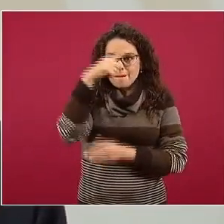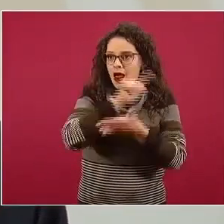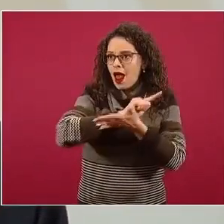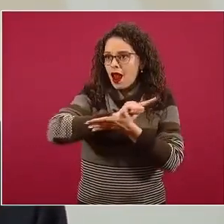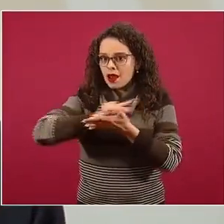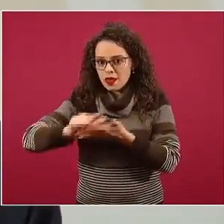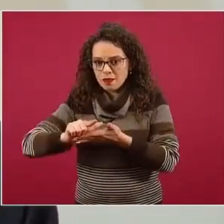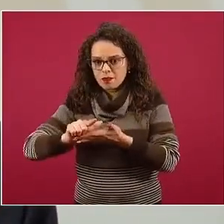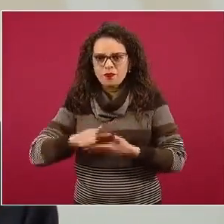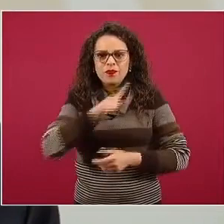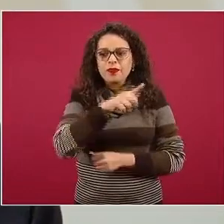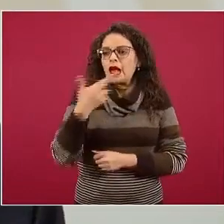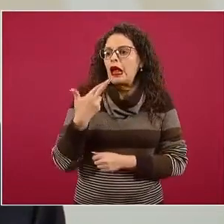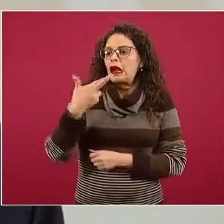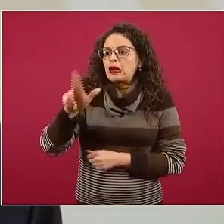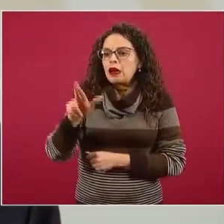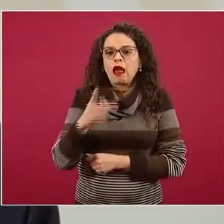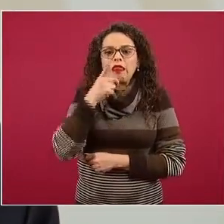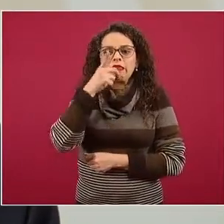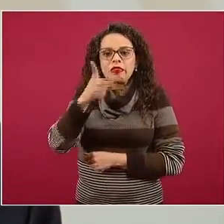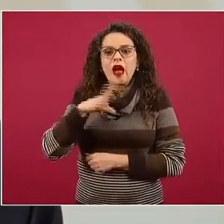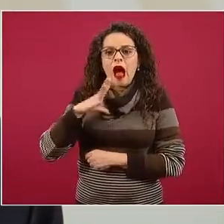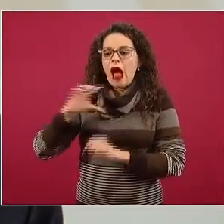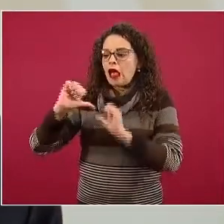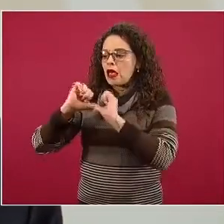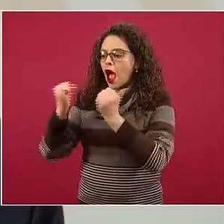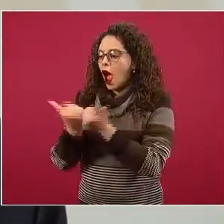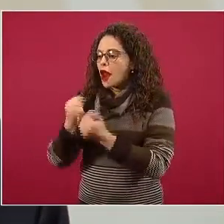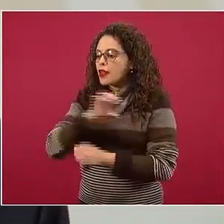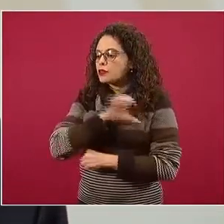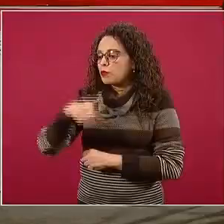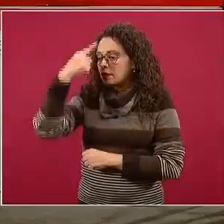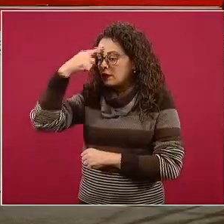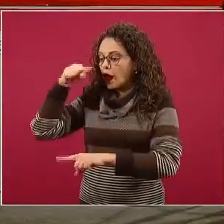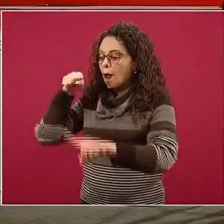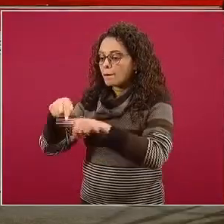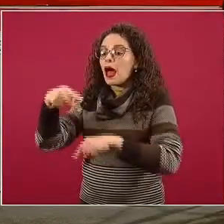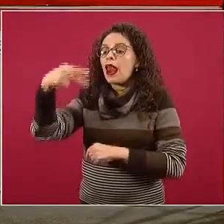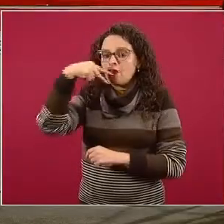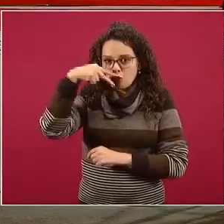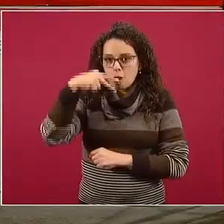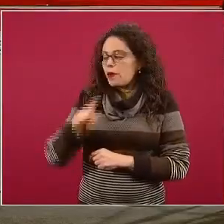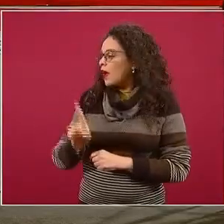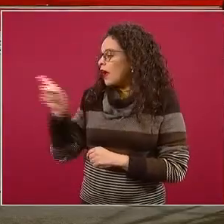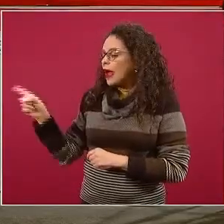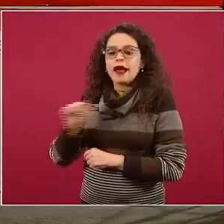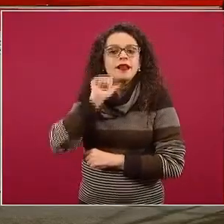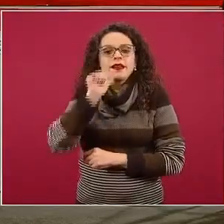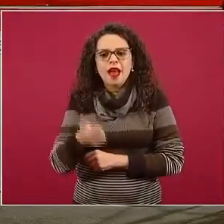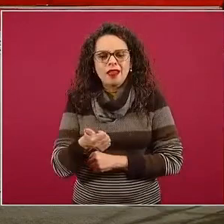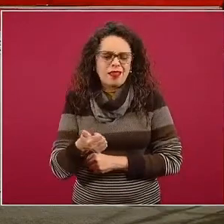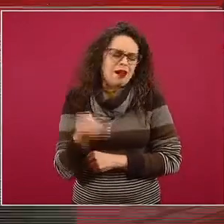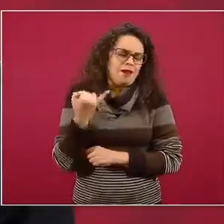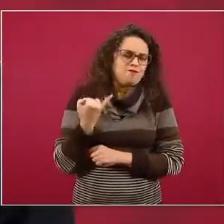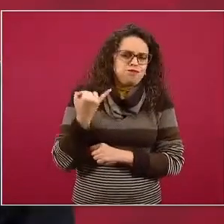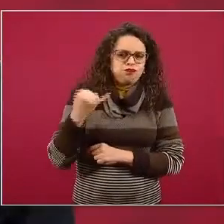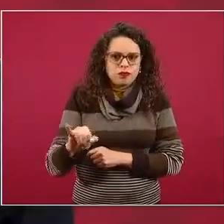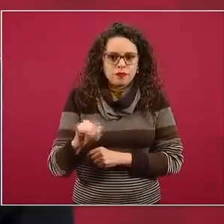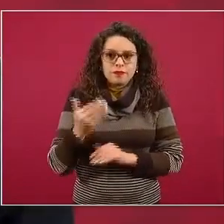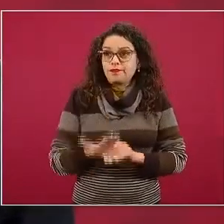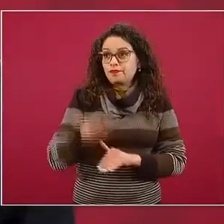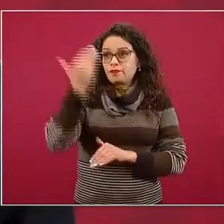de que en los restaurantes hay áreas de fumar y de no fumar, de manera muy ingeniosa un periodista canadiense hace muchos años